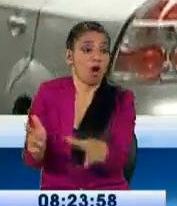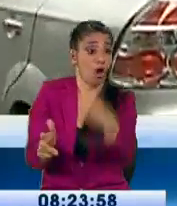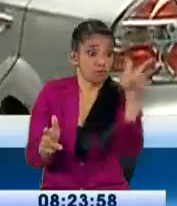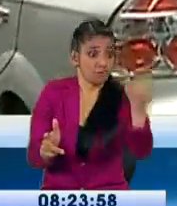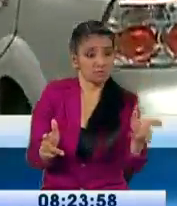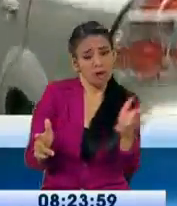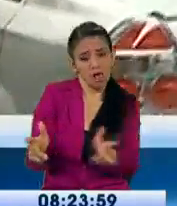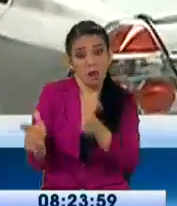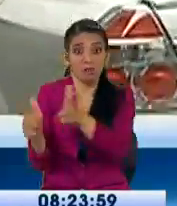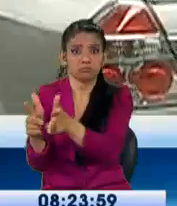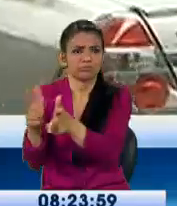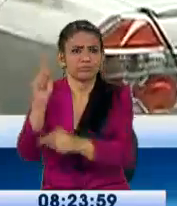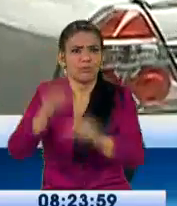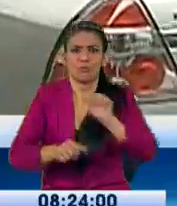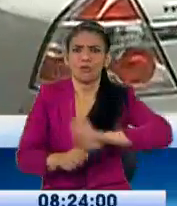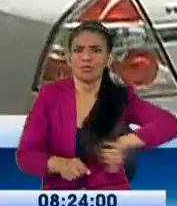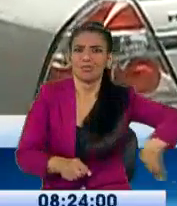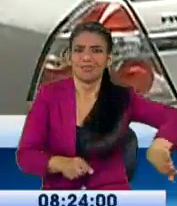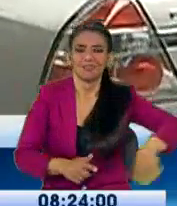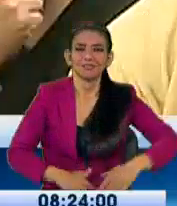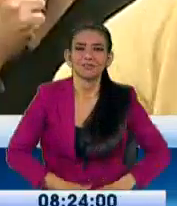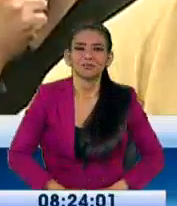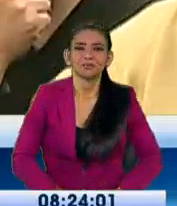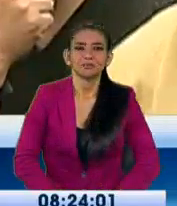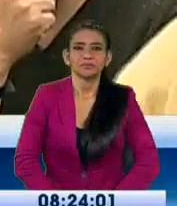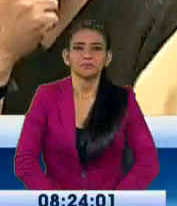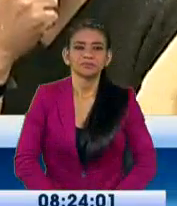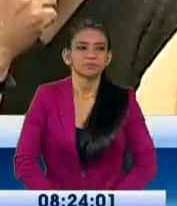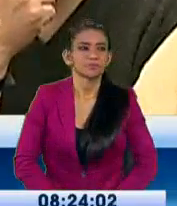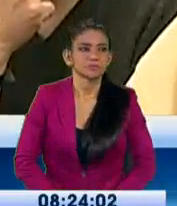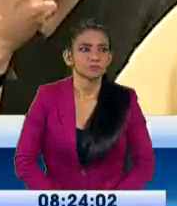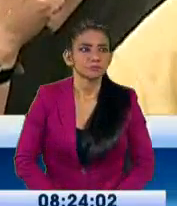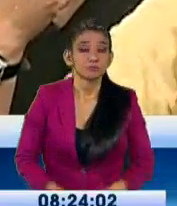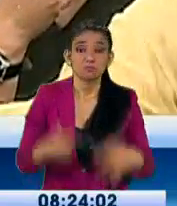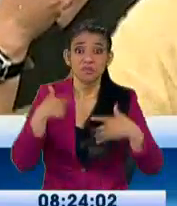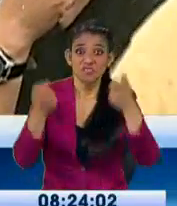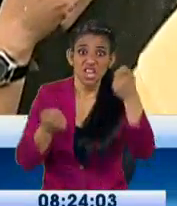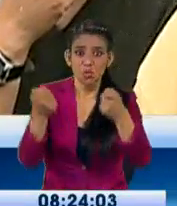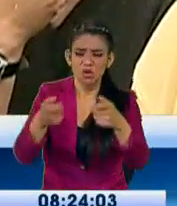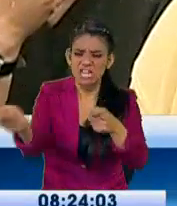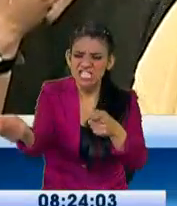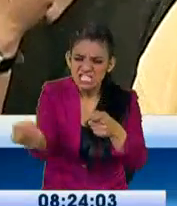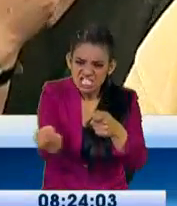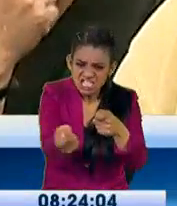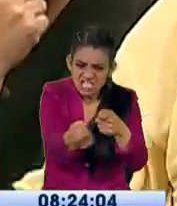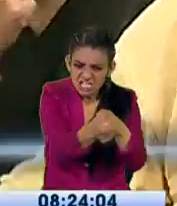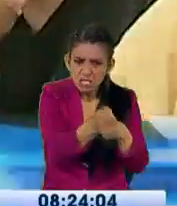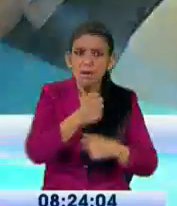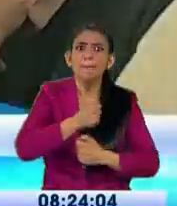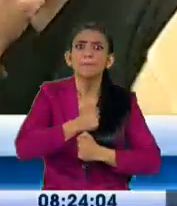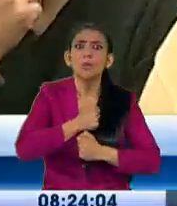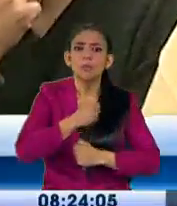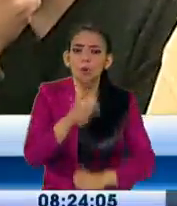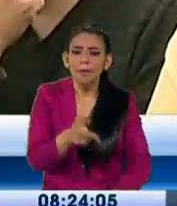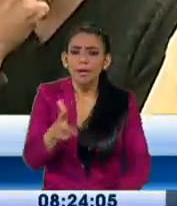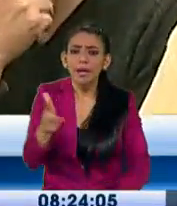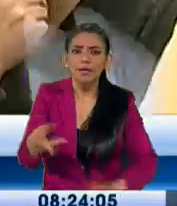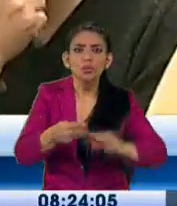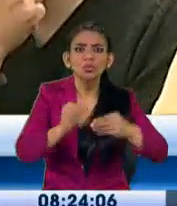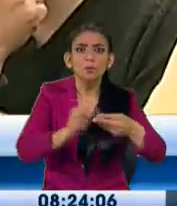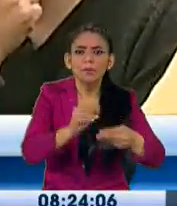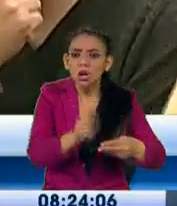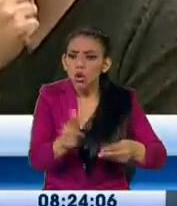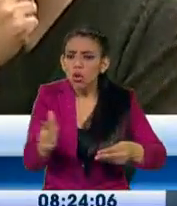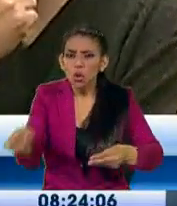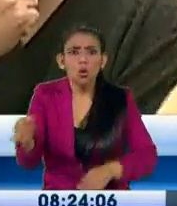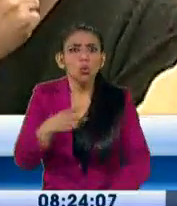otras personas puedan parquear sus vehículos rayaron Se tomaron el parqueadero pusieron números y